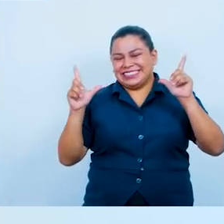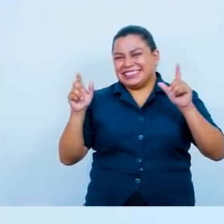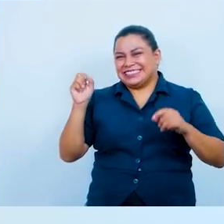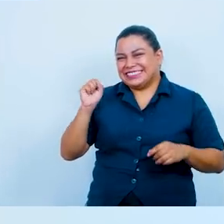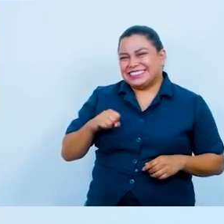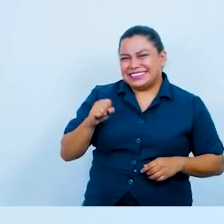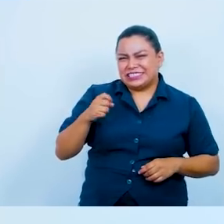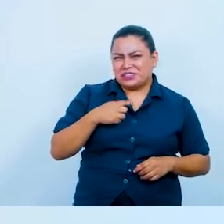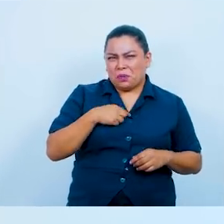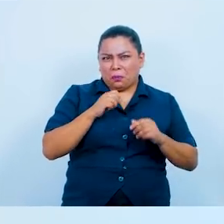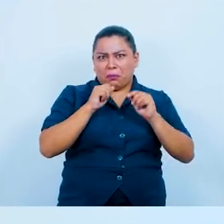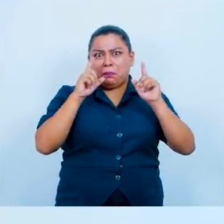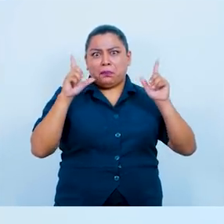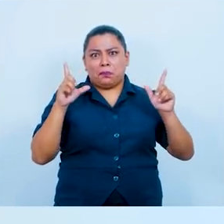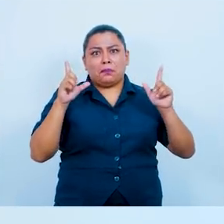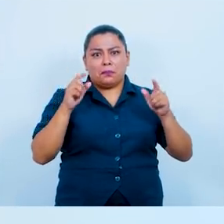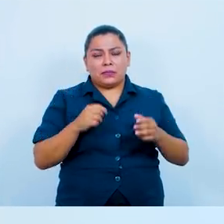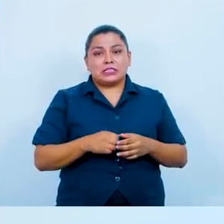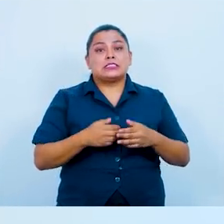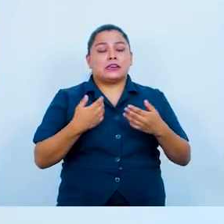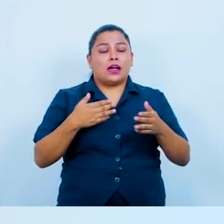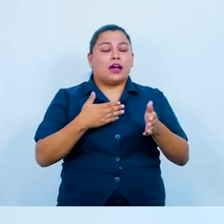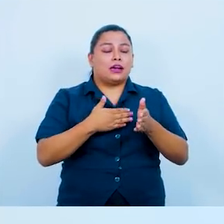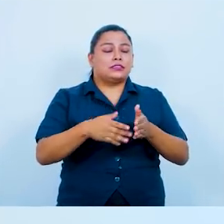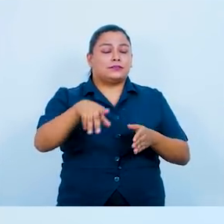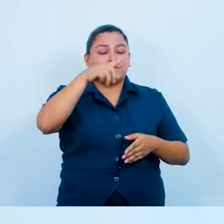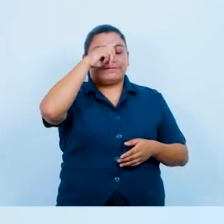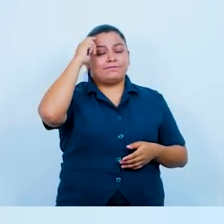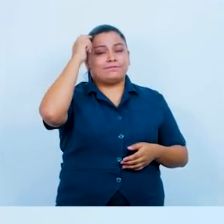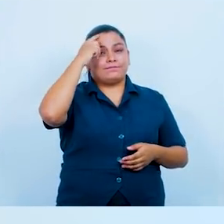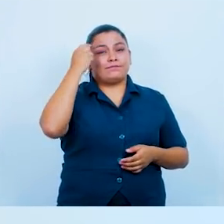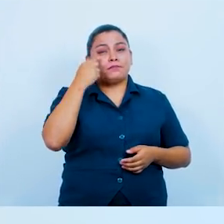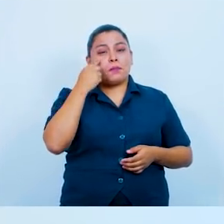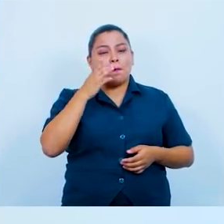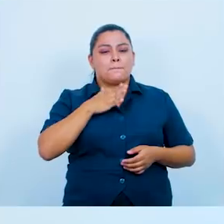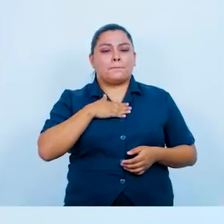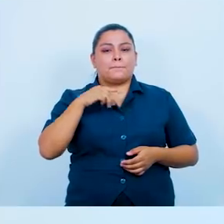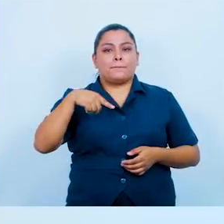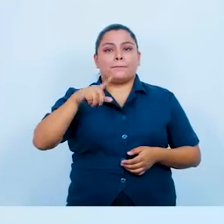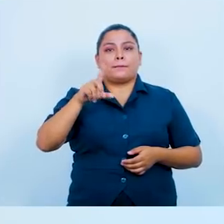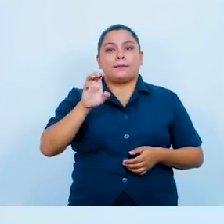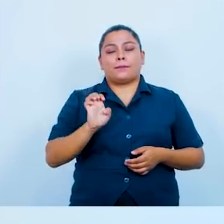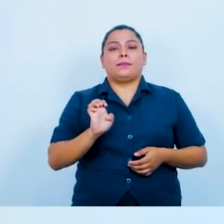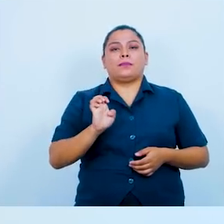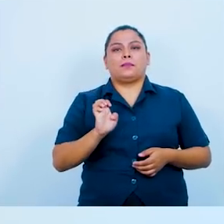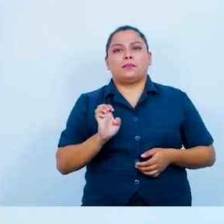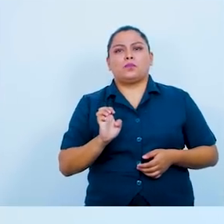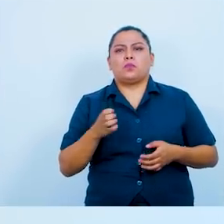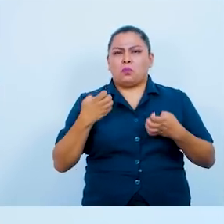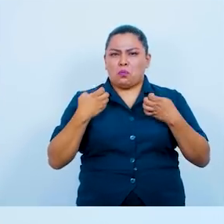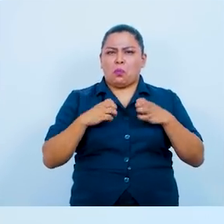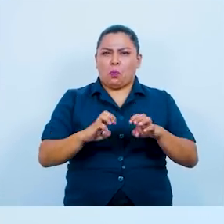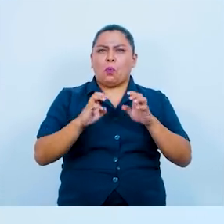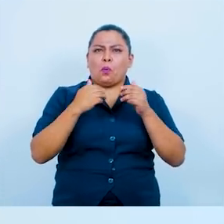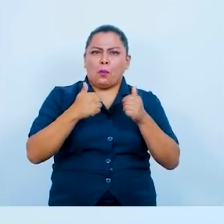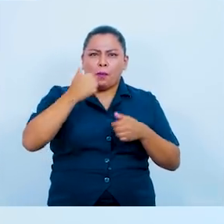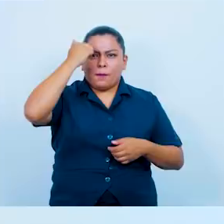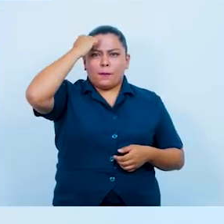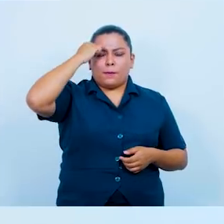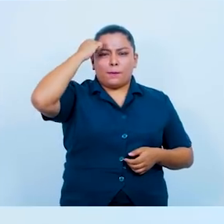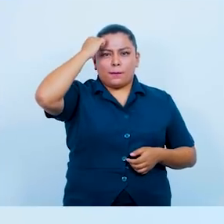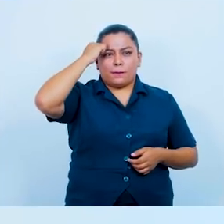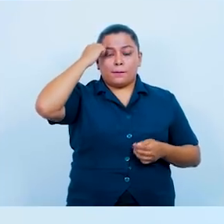Dobby. Estoy sorprendido. Ya inicié a trabajar en la identificación de mi PLE y me parece una estrategia buena de